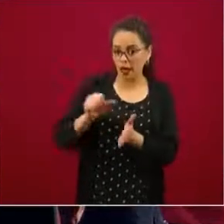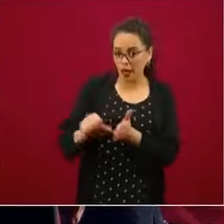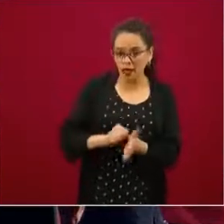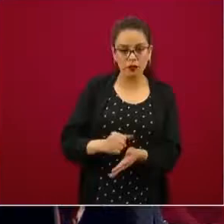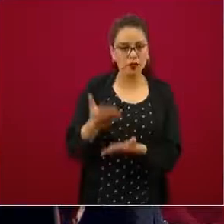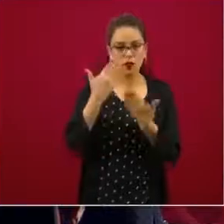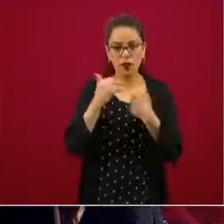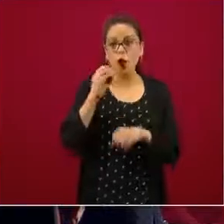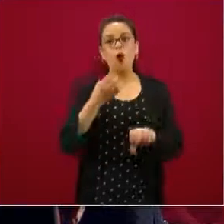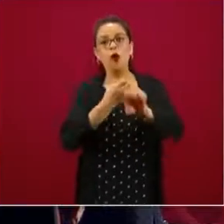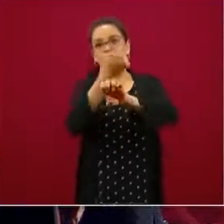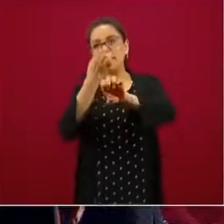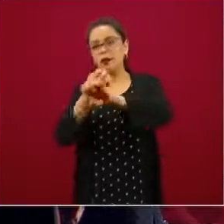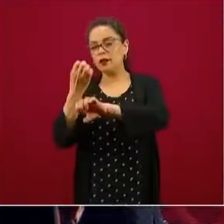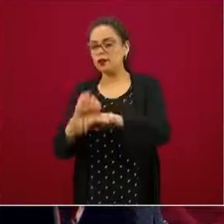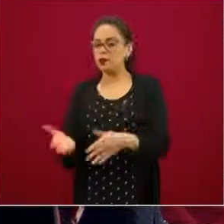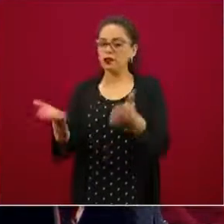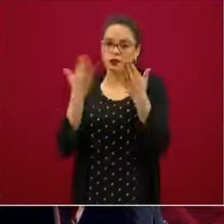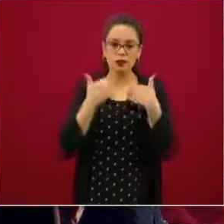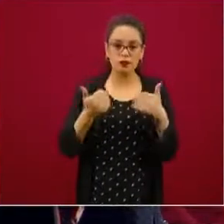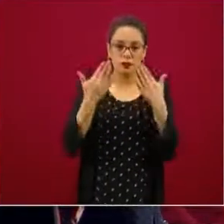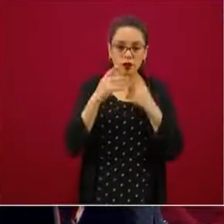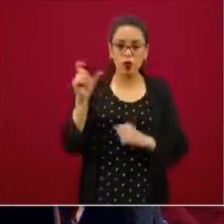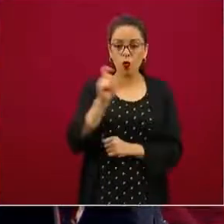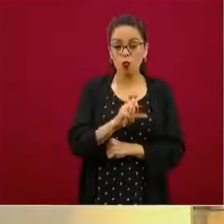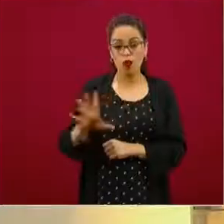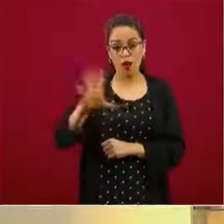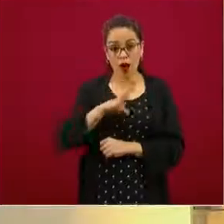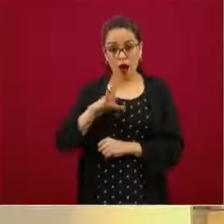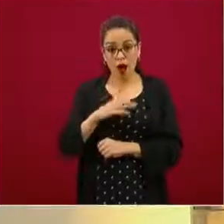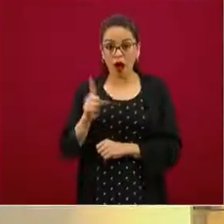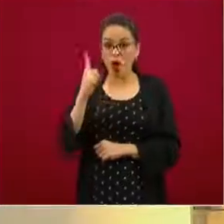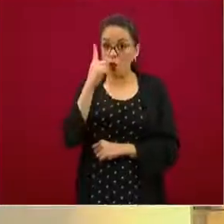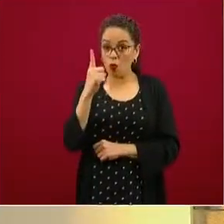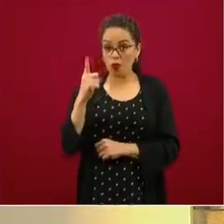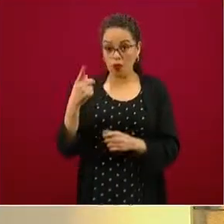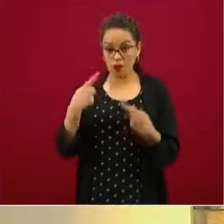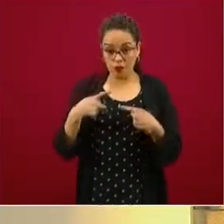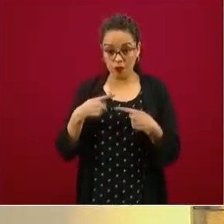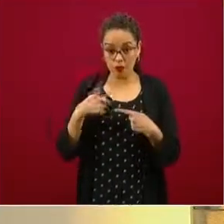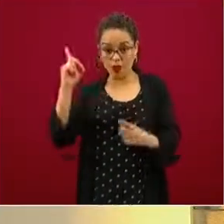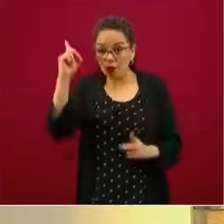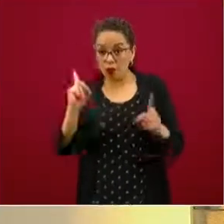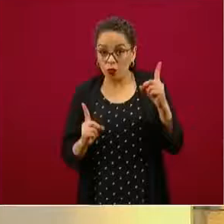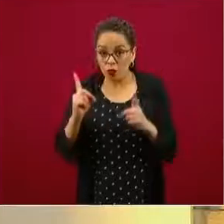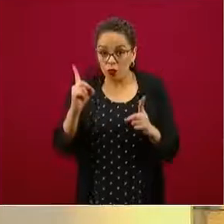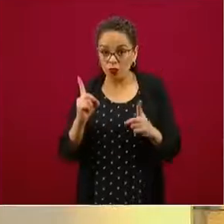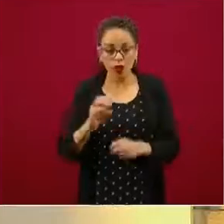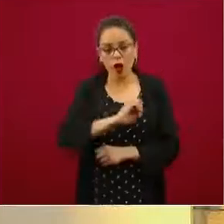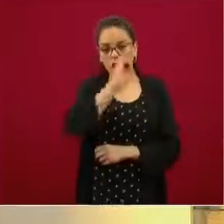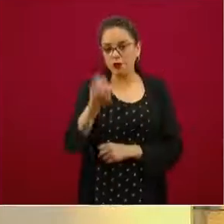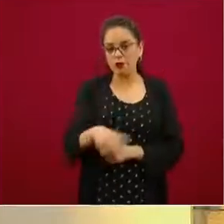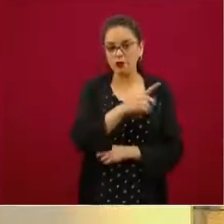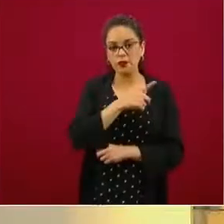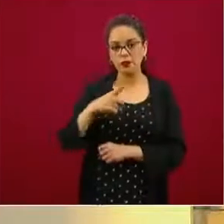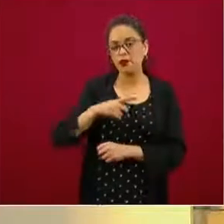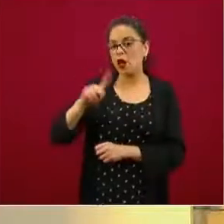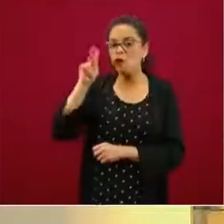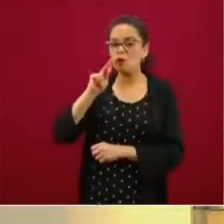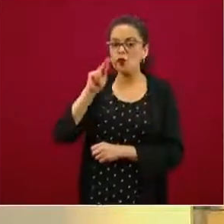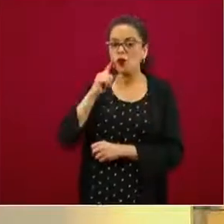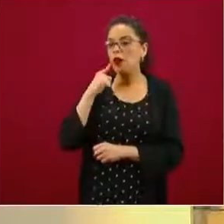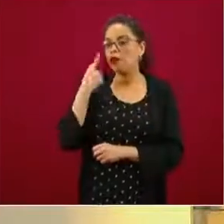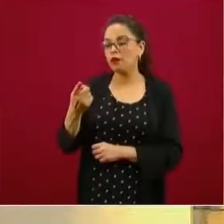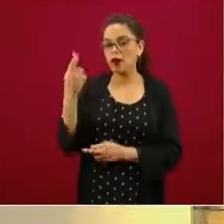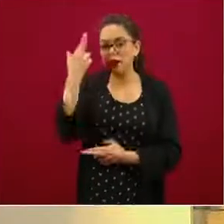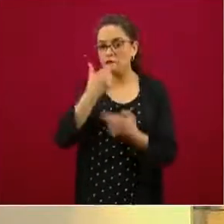estado. Conforme haya casos sospechosos, se deben hacer pruebas. No debe haber restricción alguna y